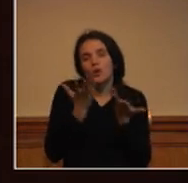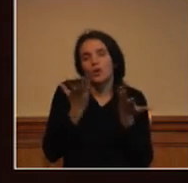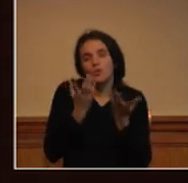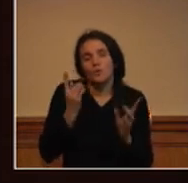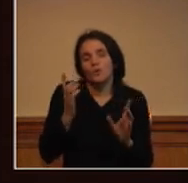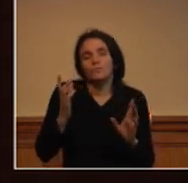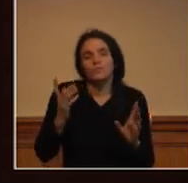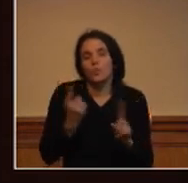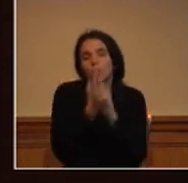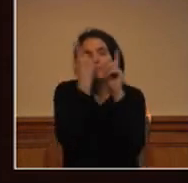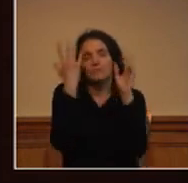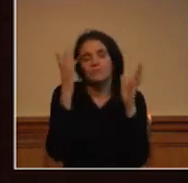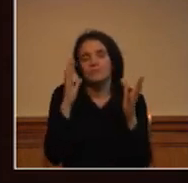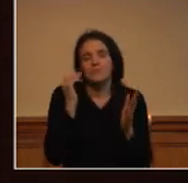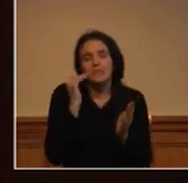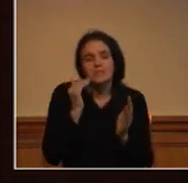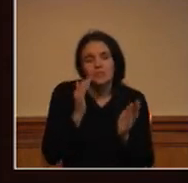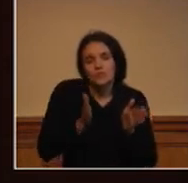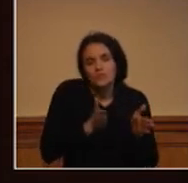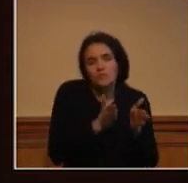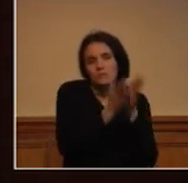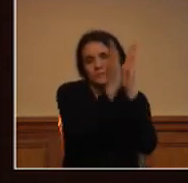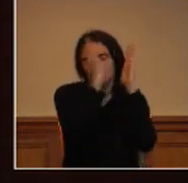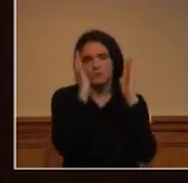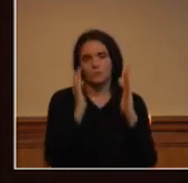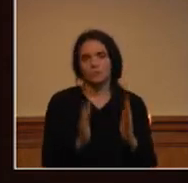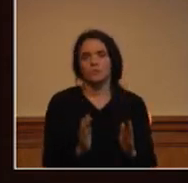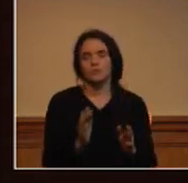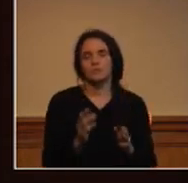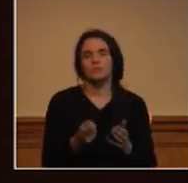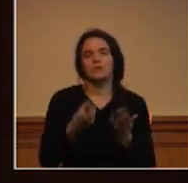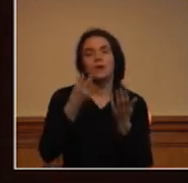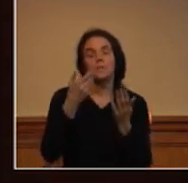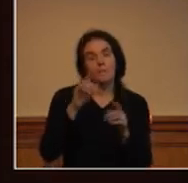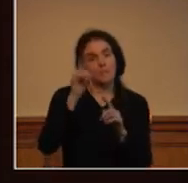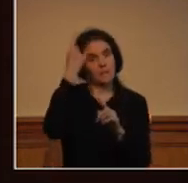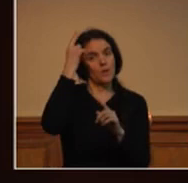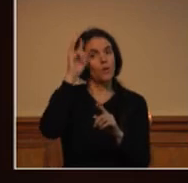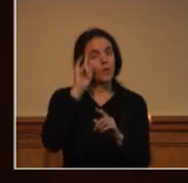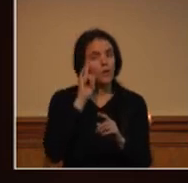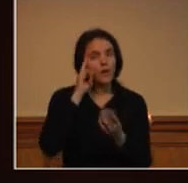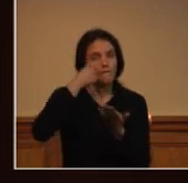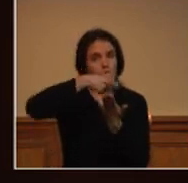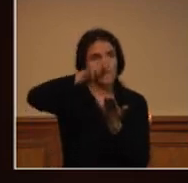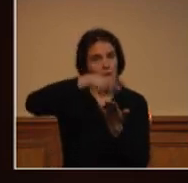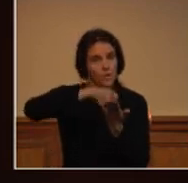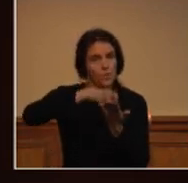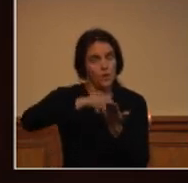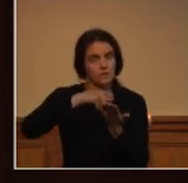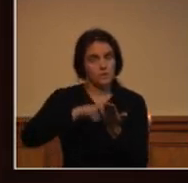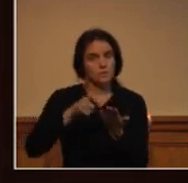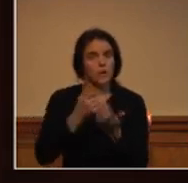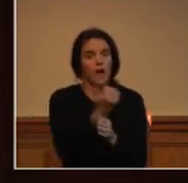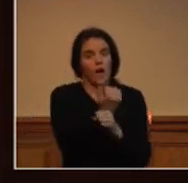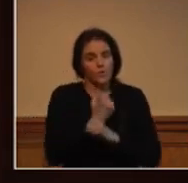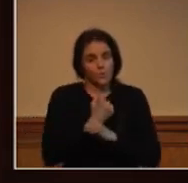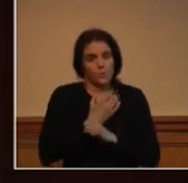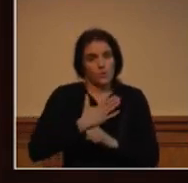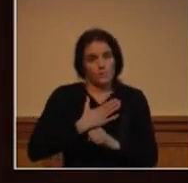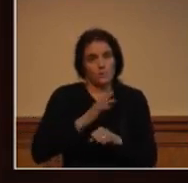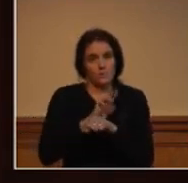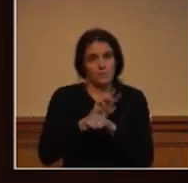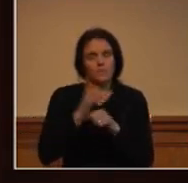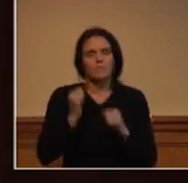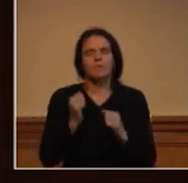encuentre esa dimensión, ese sendero, a partir de la evaluación previa que nos ayuda